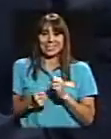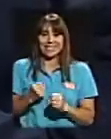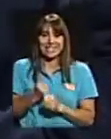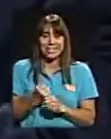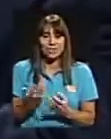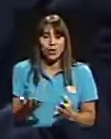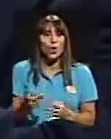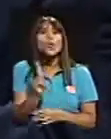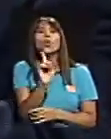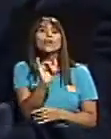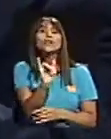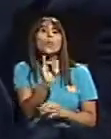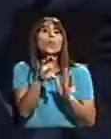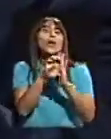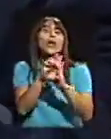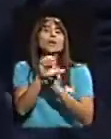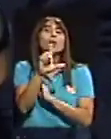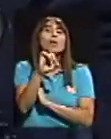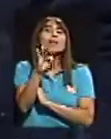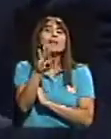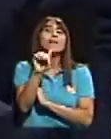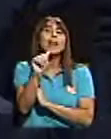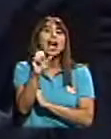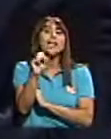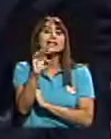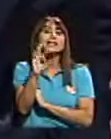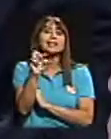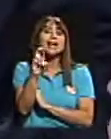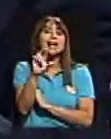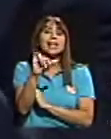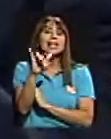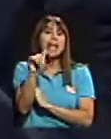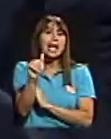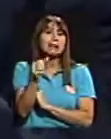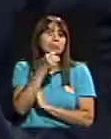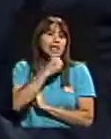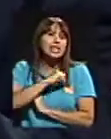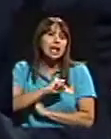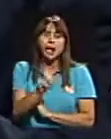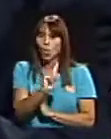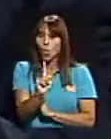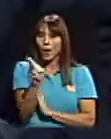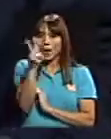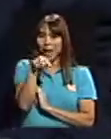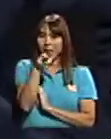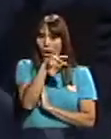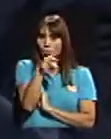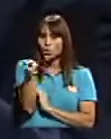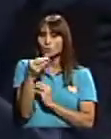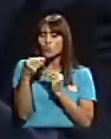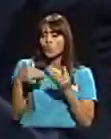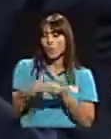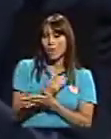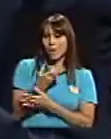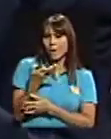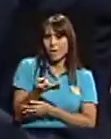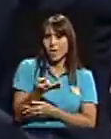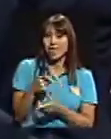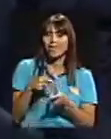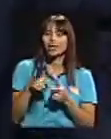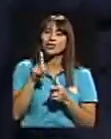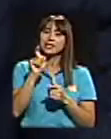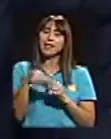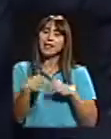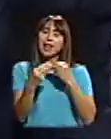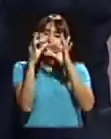tener 200 años o más, no. Es una moneda muy nueva y entonces había que darle credibilidad y entonces yo creo que ahí hubo